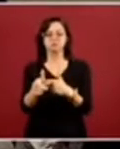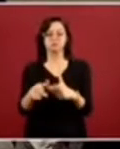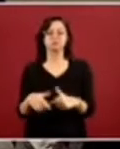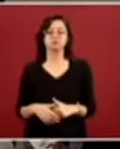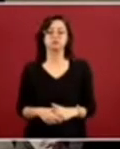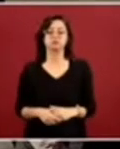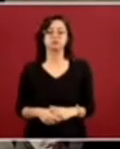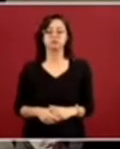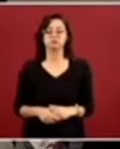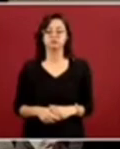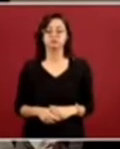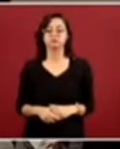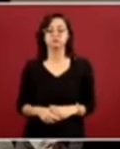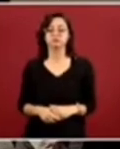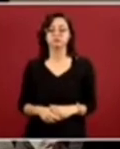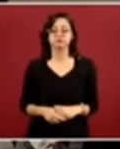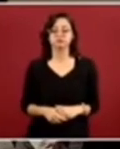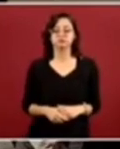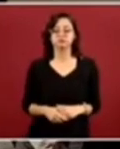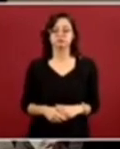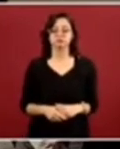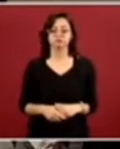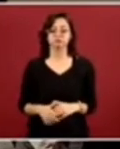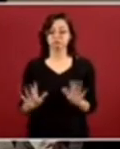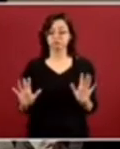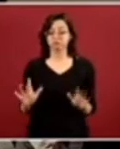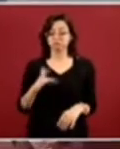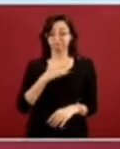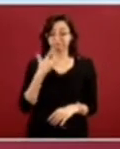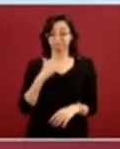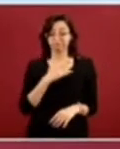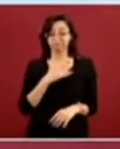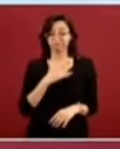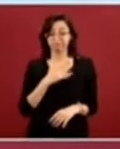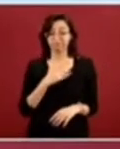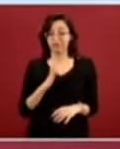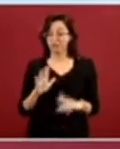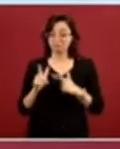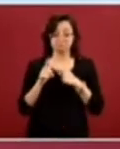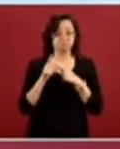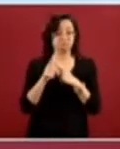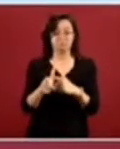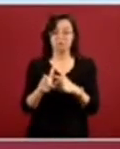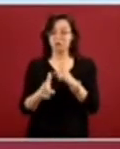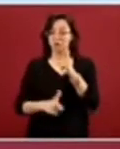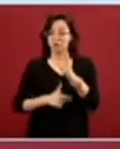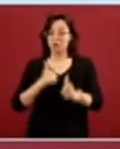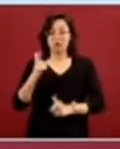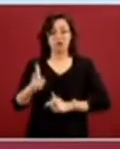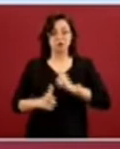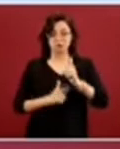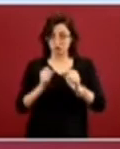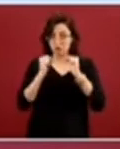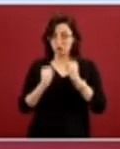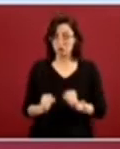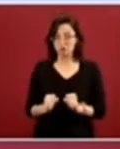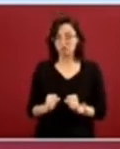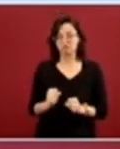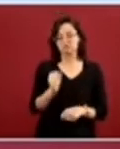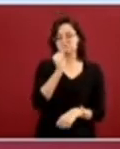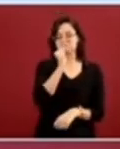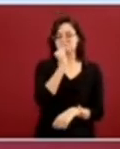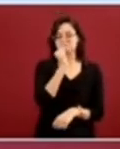todavía asegurar que tenemos una velocidad reducida por efecto de las intervenciones. Eso, cuando